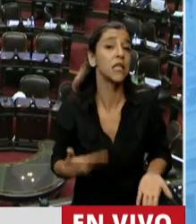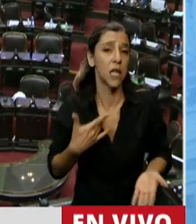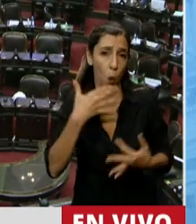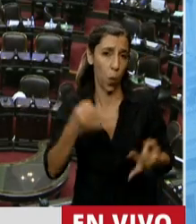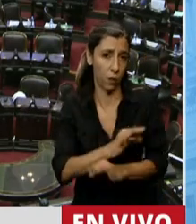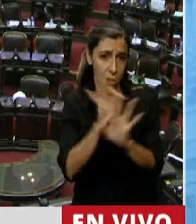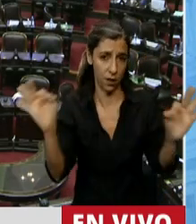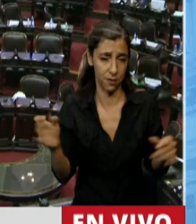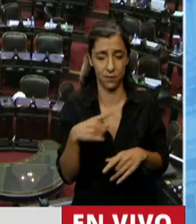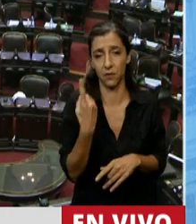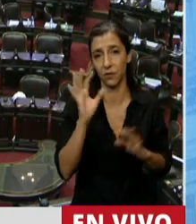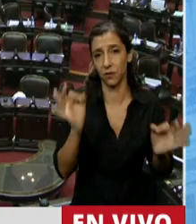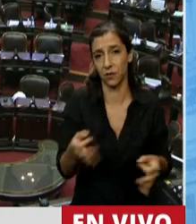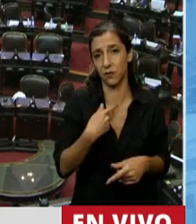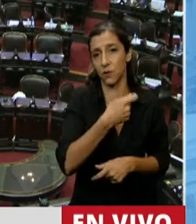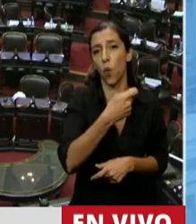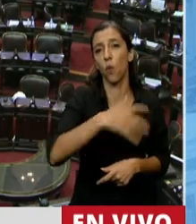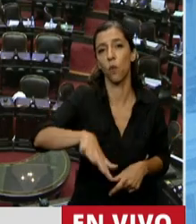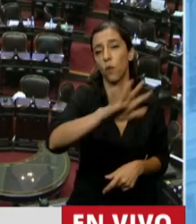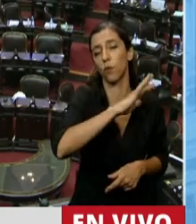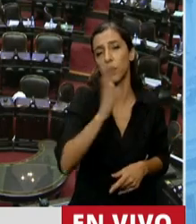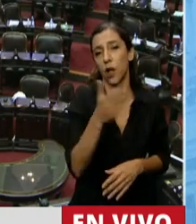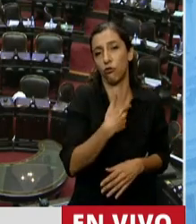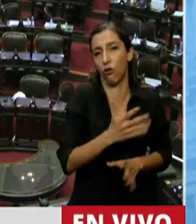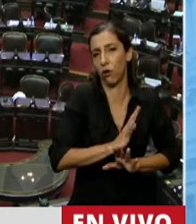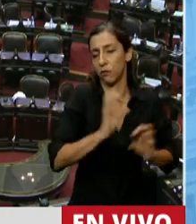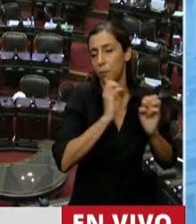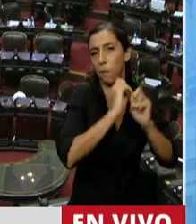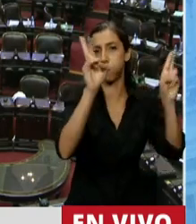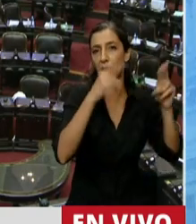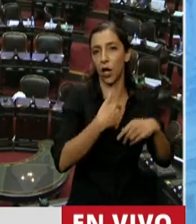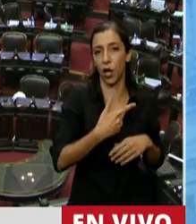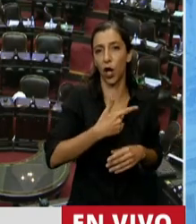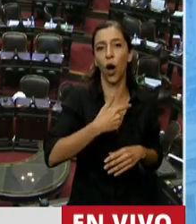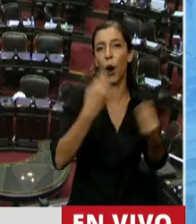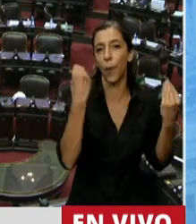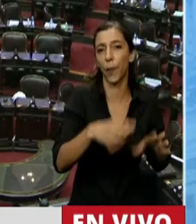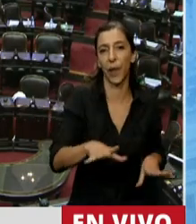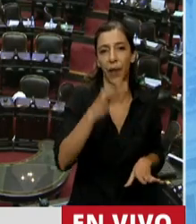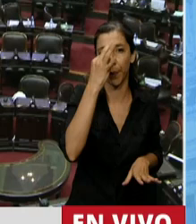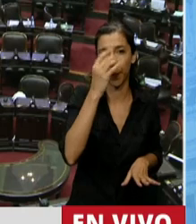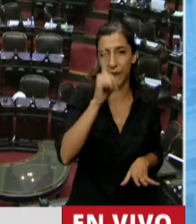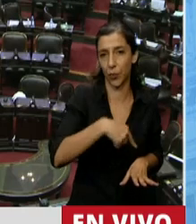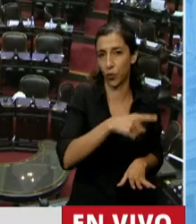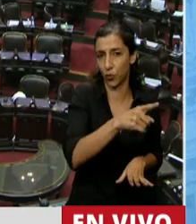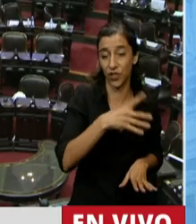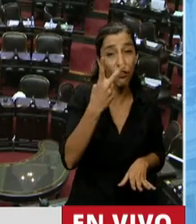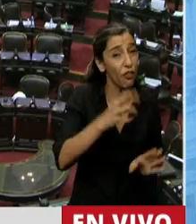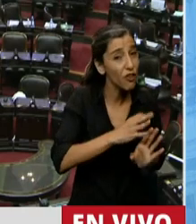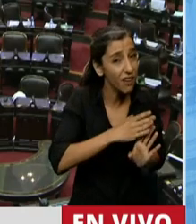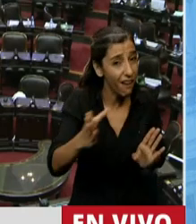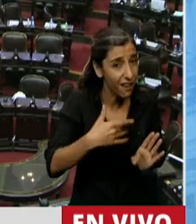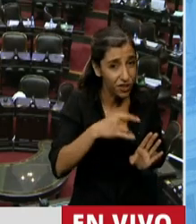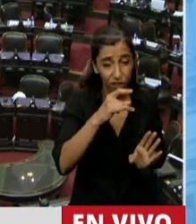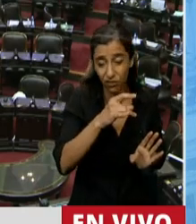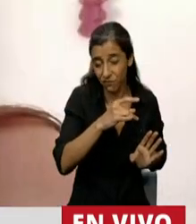sobre la situación en la que dejaron la vida de los jubilados. 20% perdieron en tan solo 2 años. Y en tercer